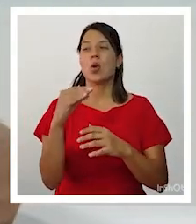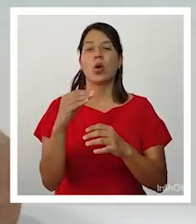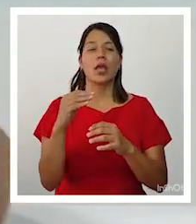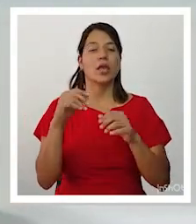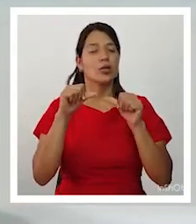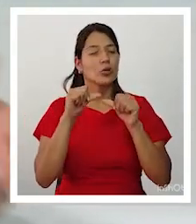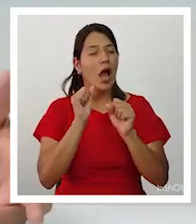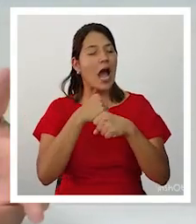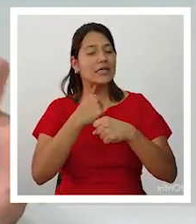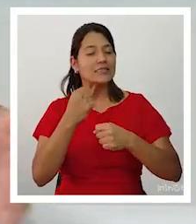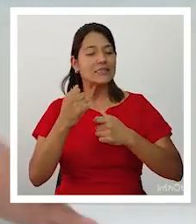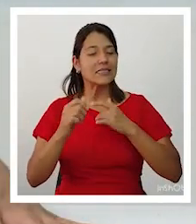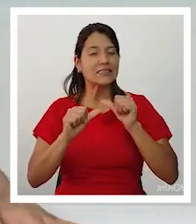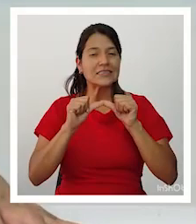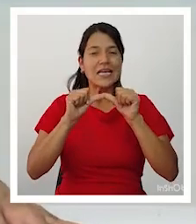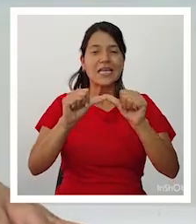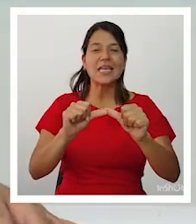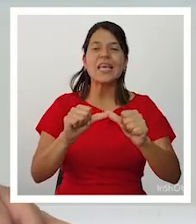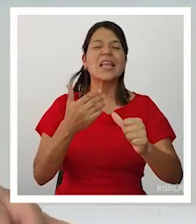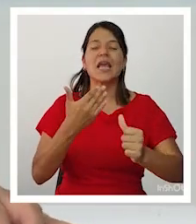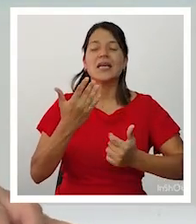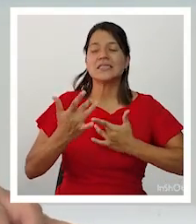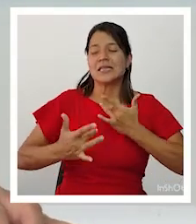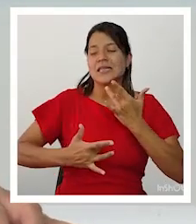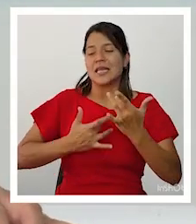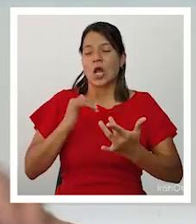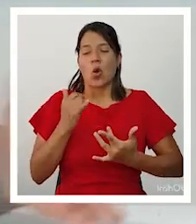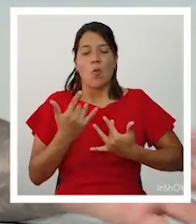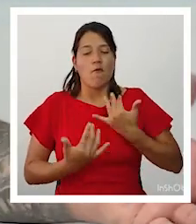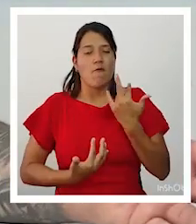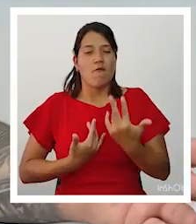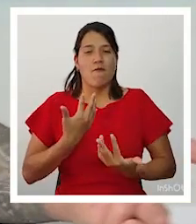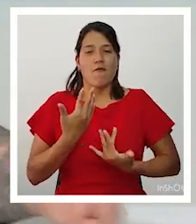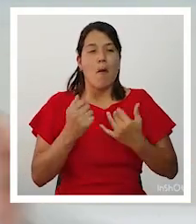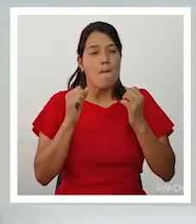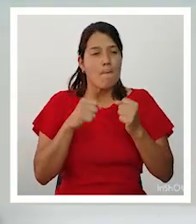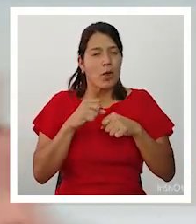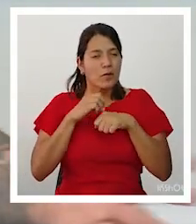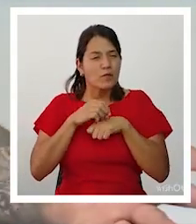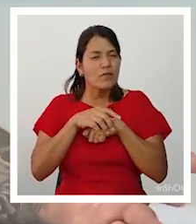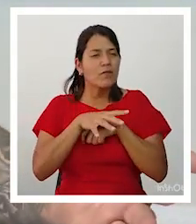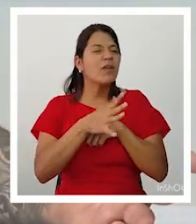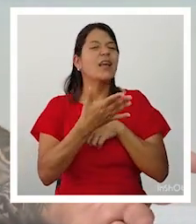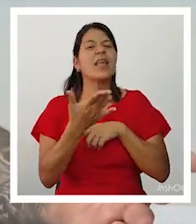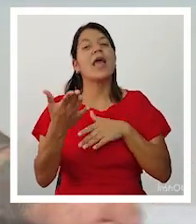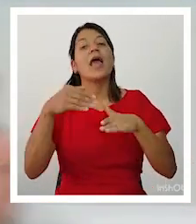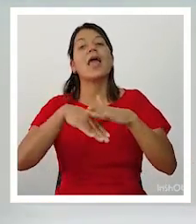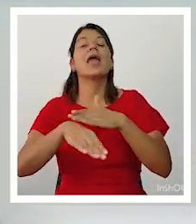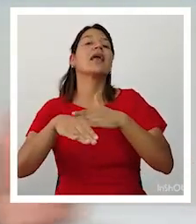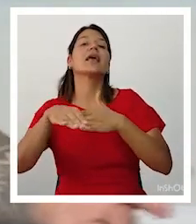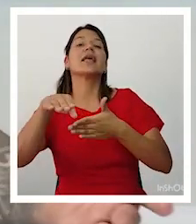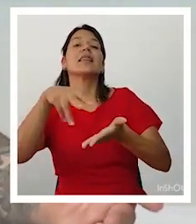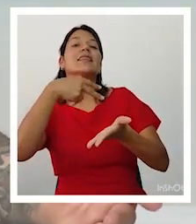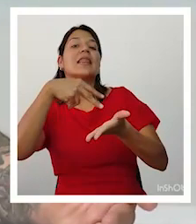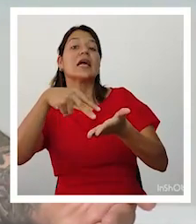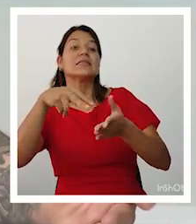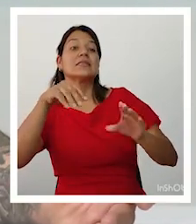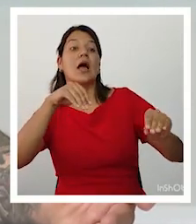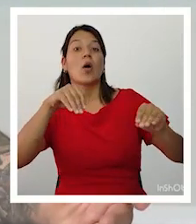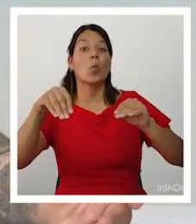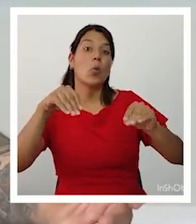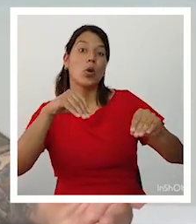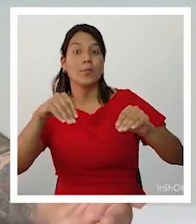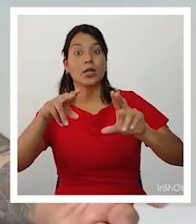de poder transmitirle a las demás personas que en la danza no hay discapacidades en la danza,